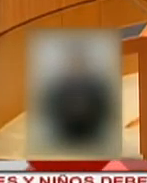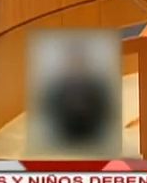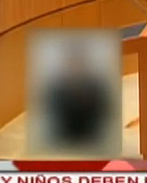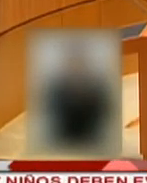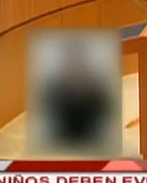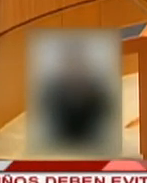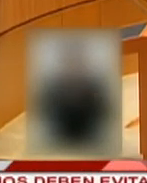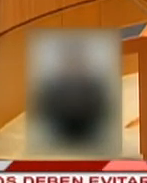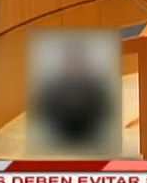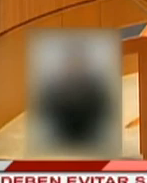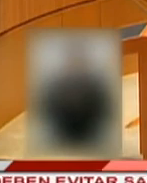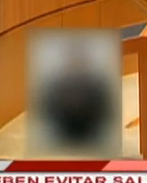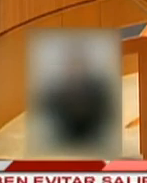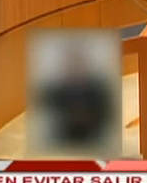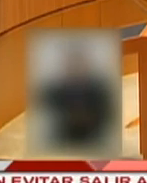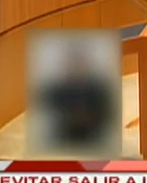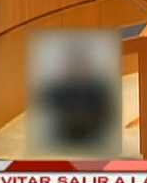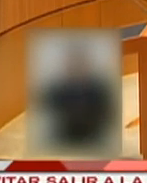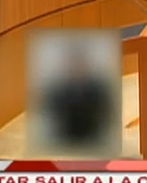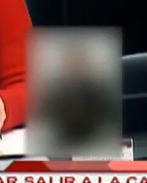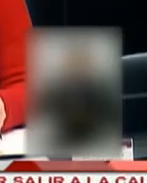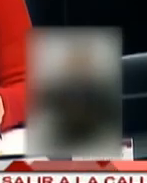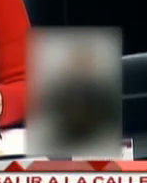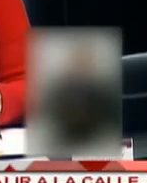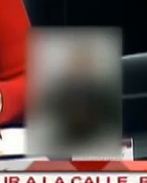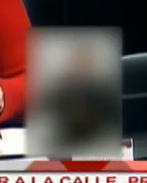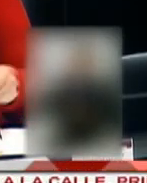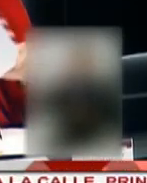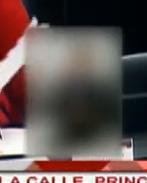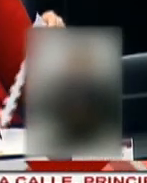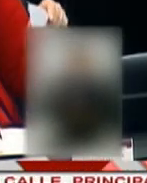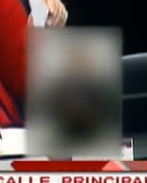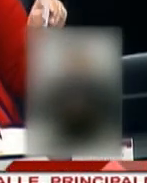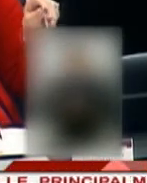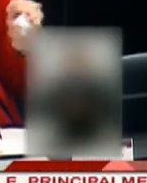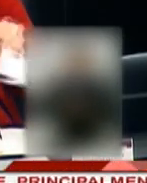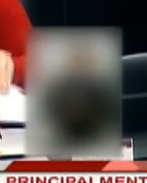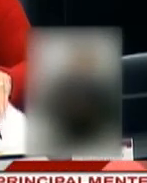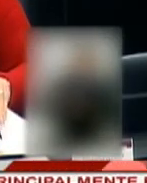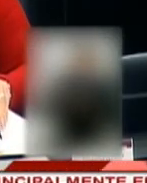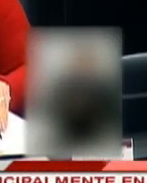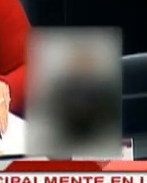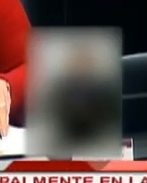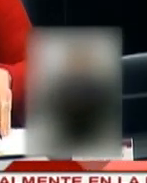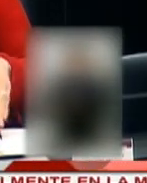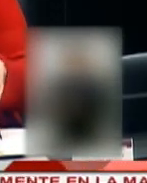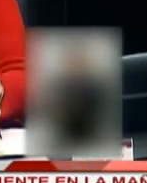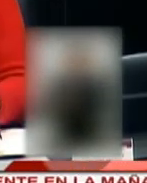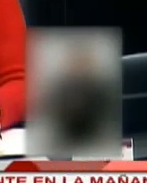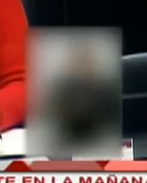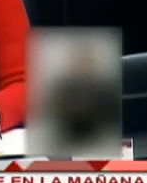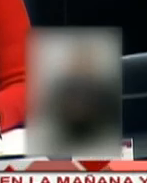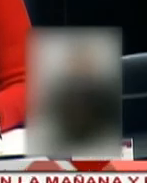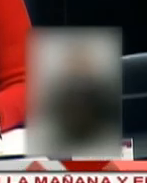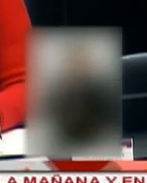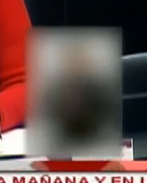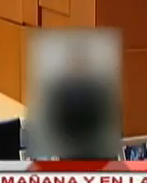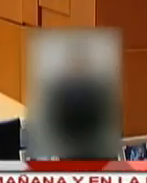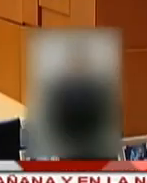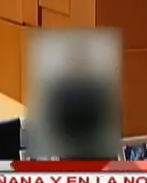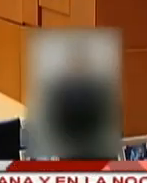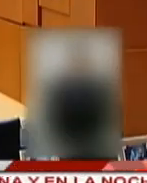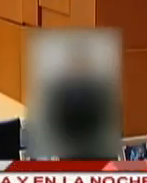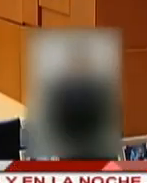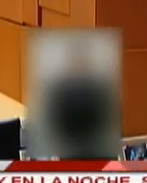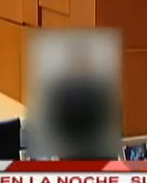reglamentando el concepto de seguridad interior, quiero decir, y derivado de la situación aguda en varias partes del país